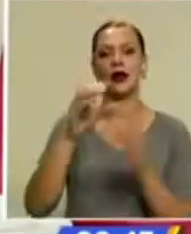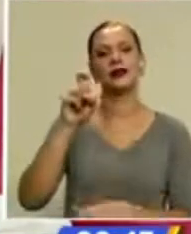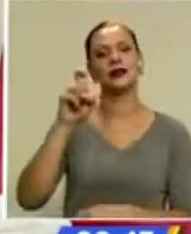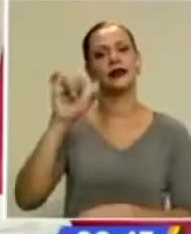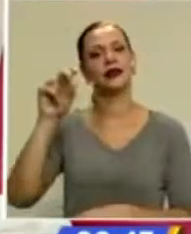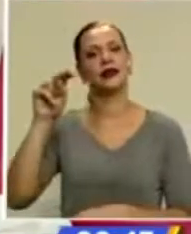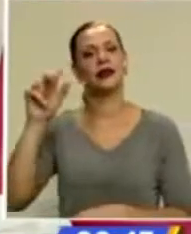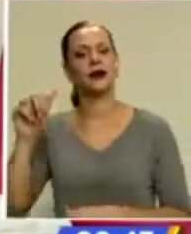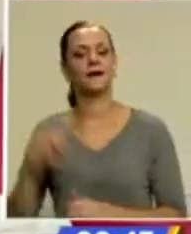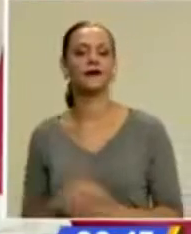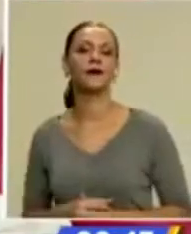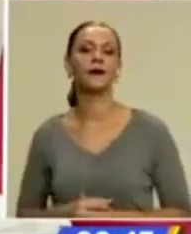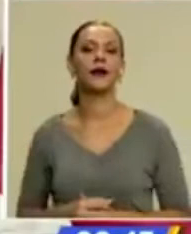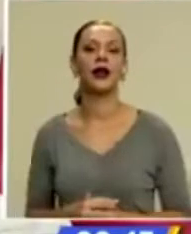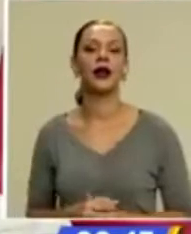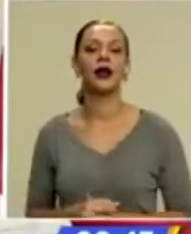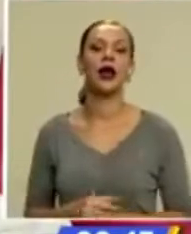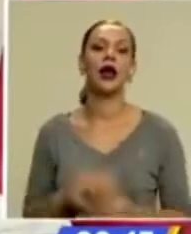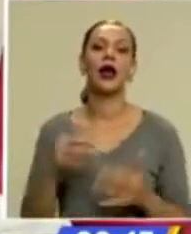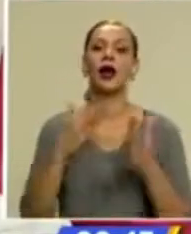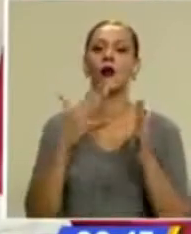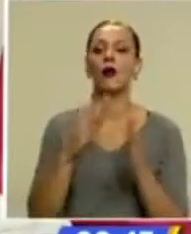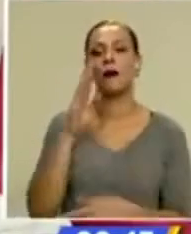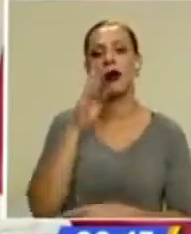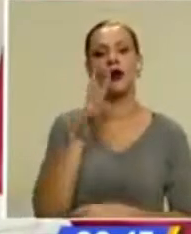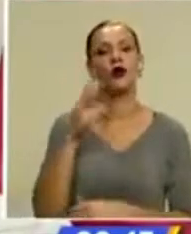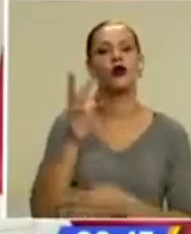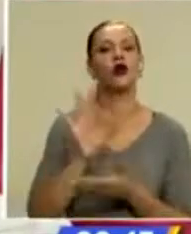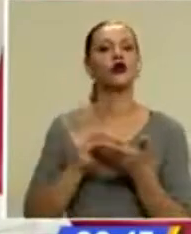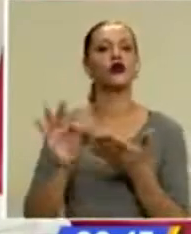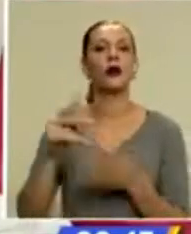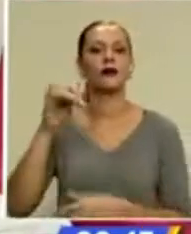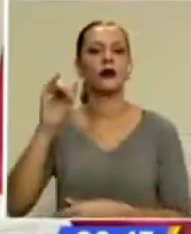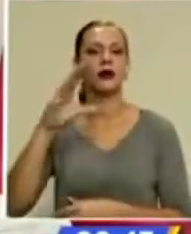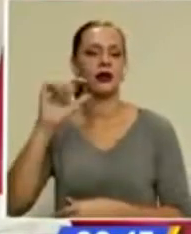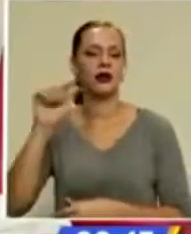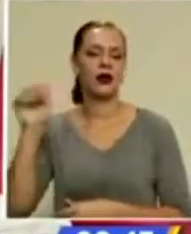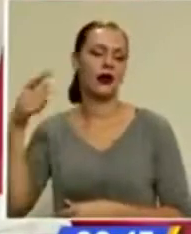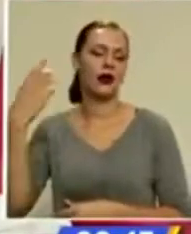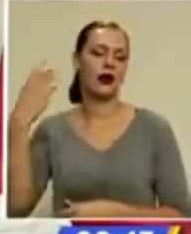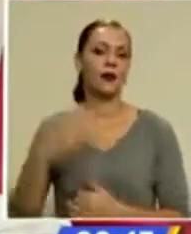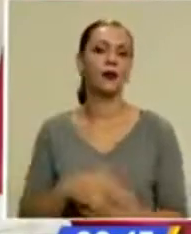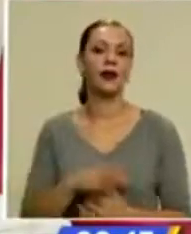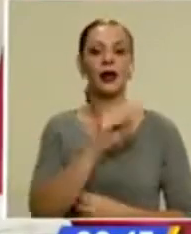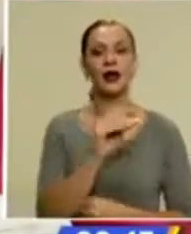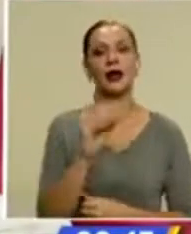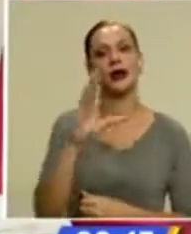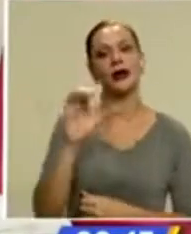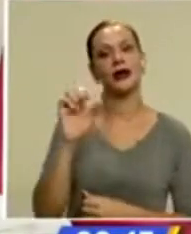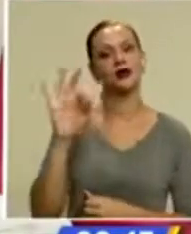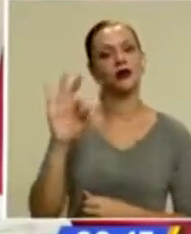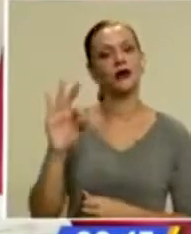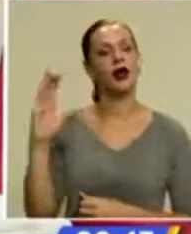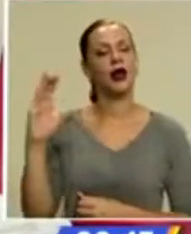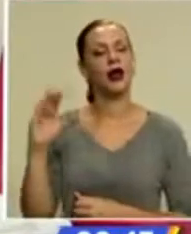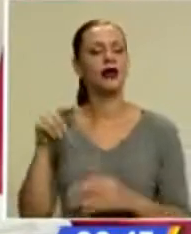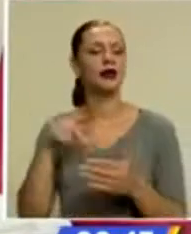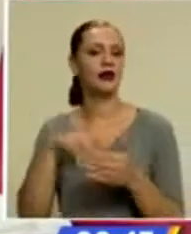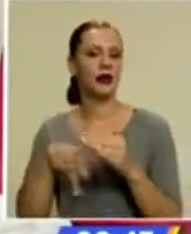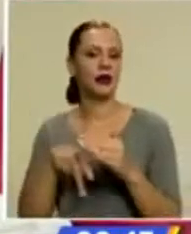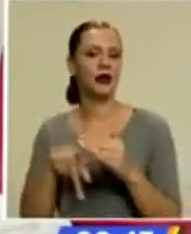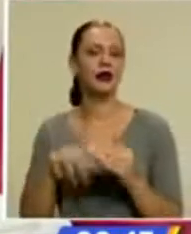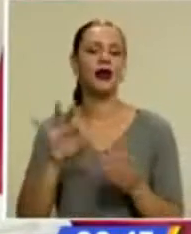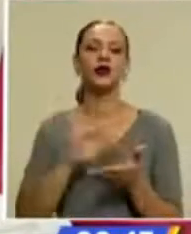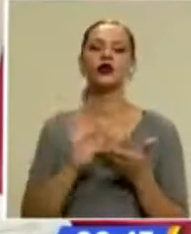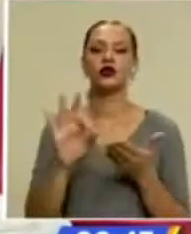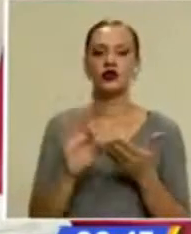Sinia, a los alumnos de Materno 2 de la Escuela La Pitaya en Cartago. Y Christopher Caleb, de Materno de